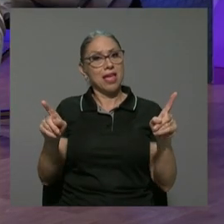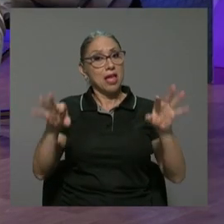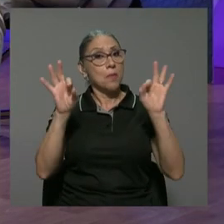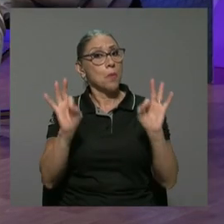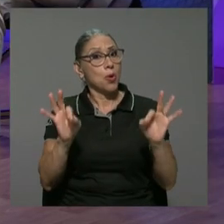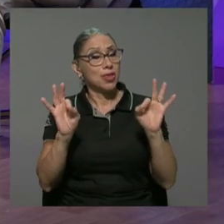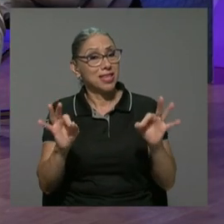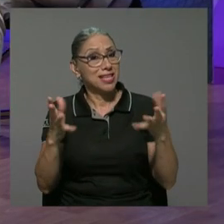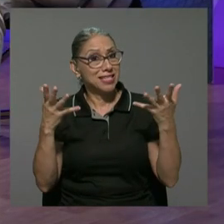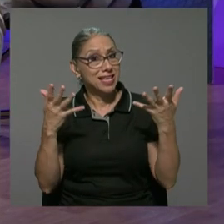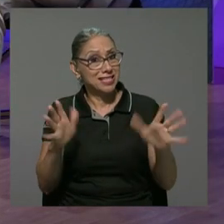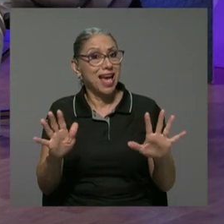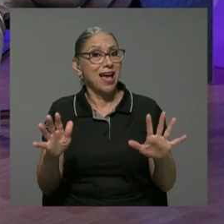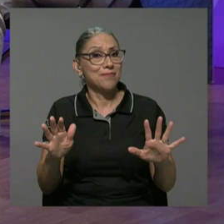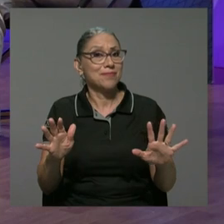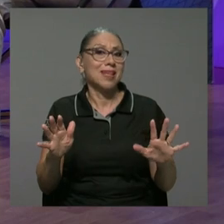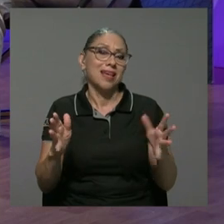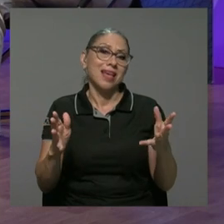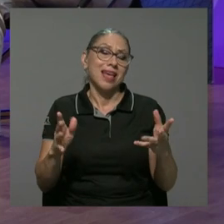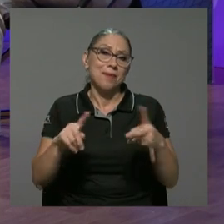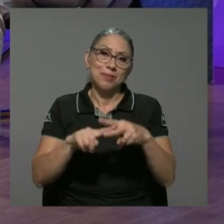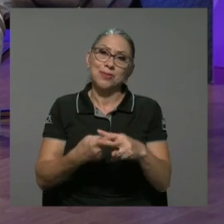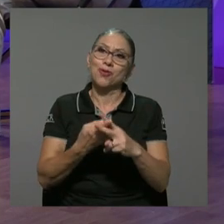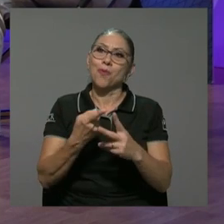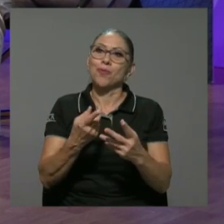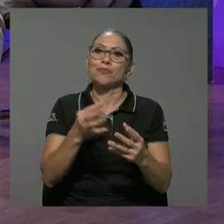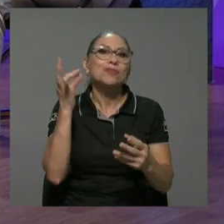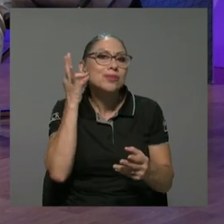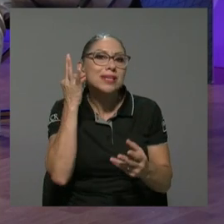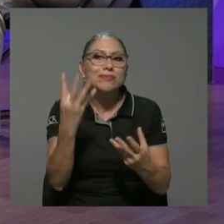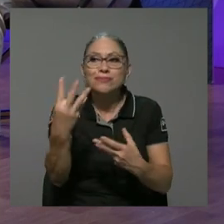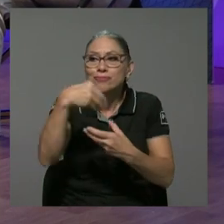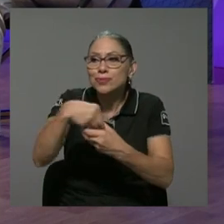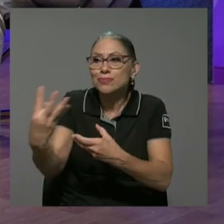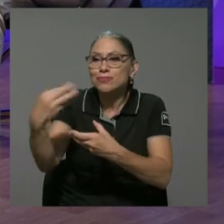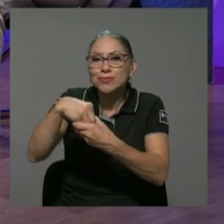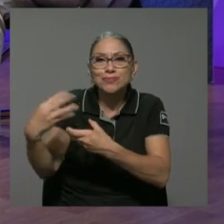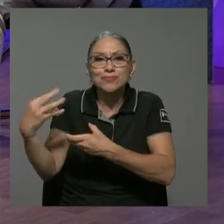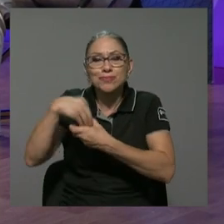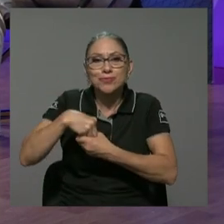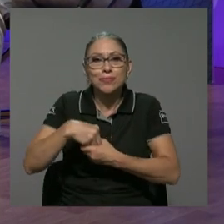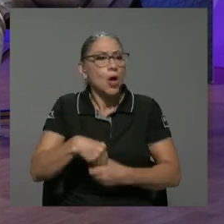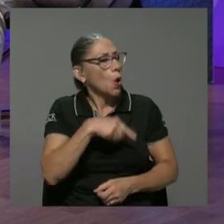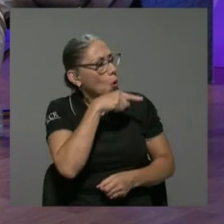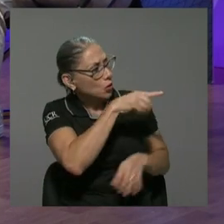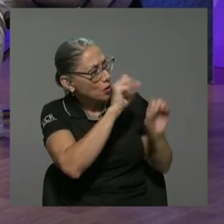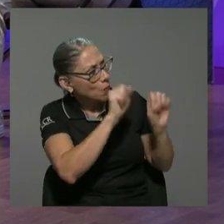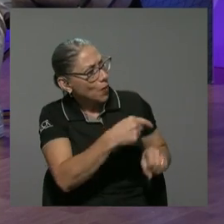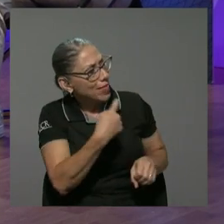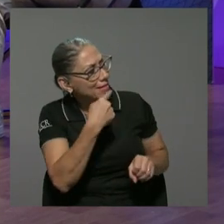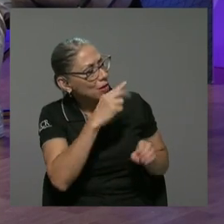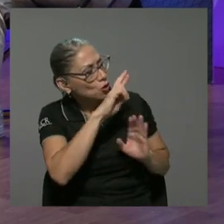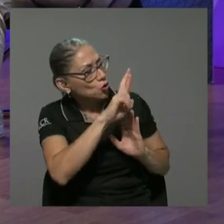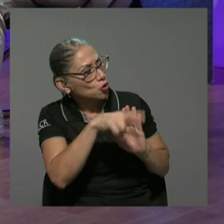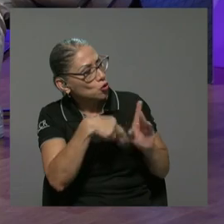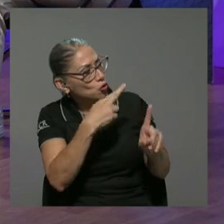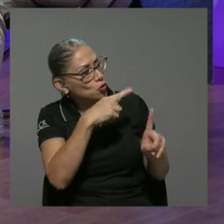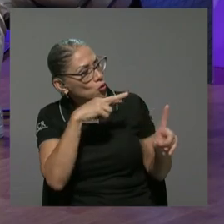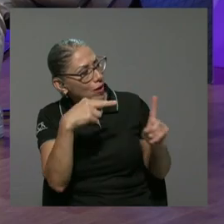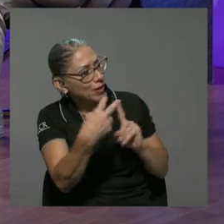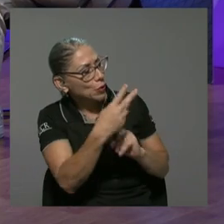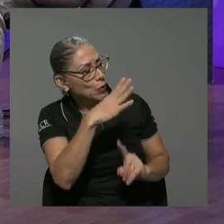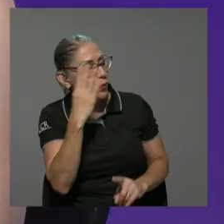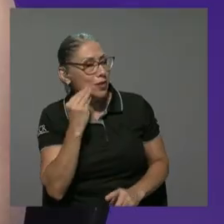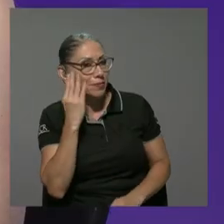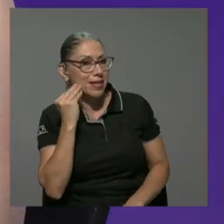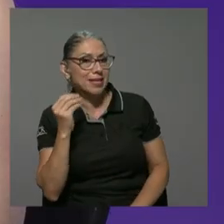rompió después la inclusión de compañeras. Uh-huh. Y en esa línea, justo Valentina, ¿quieres comentarnos un poco de tu lectura y también desde tu experiencia? Sí, claro. Bueno, yo creo